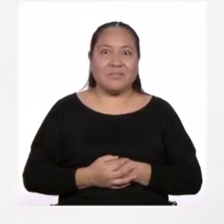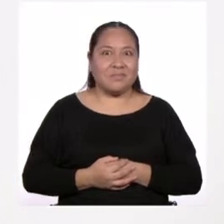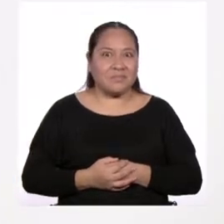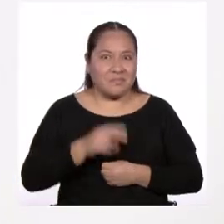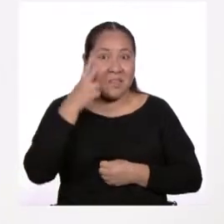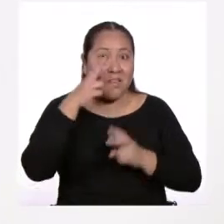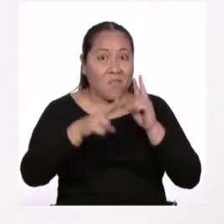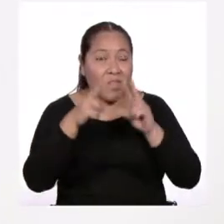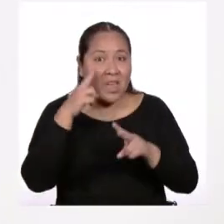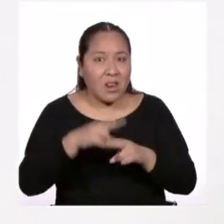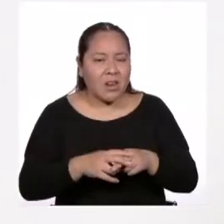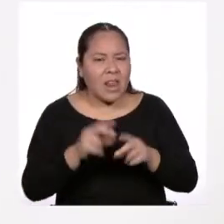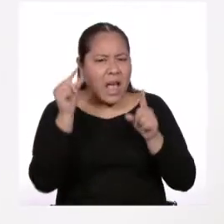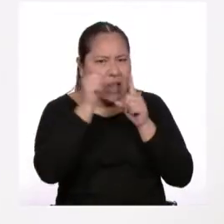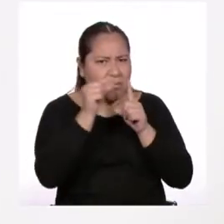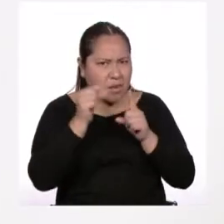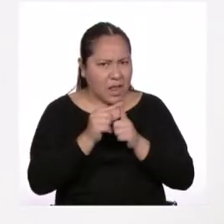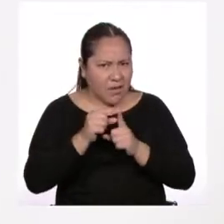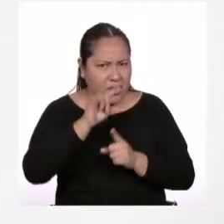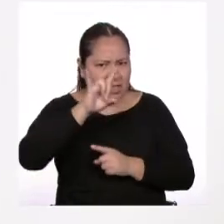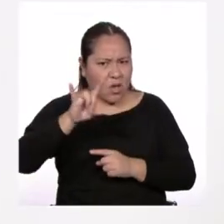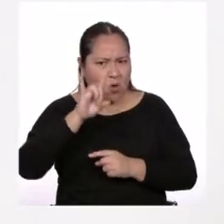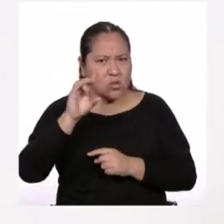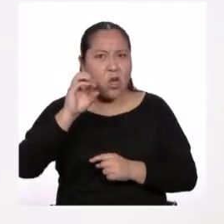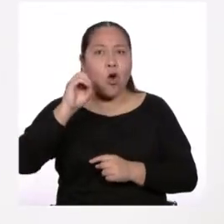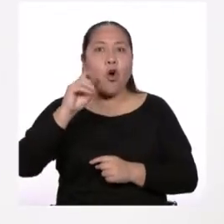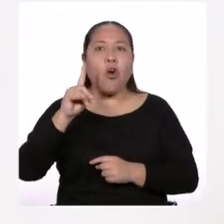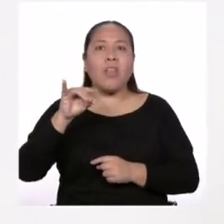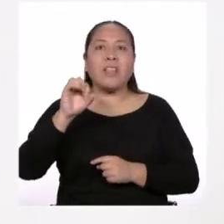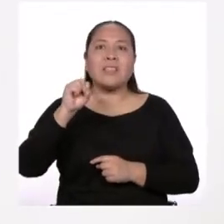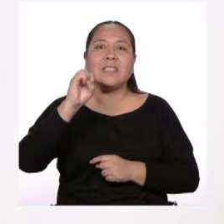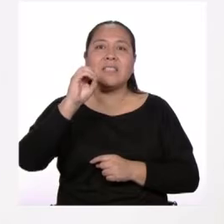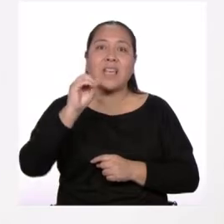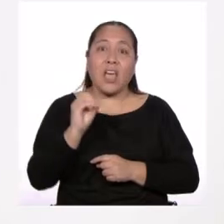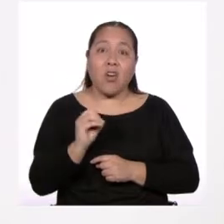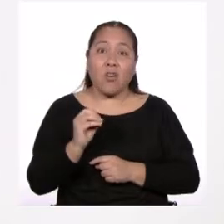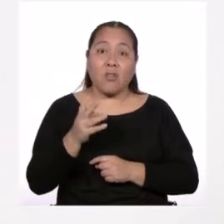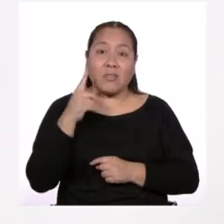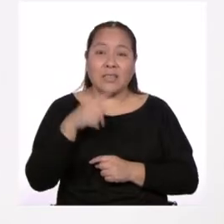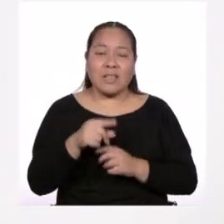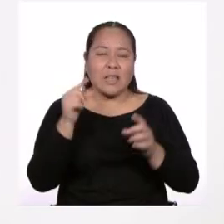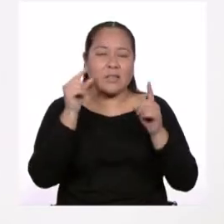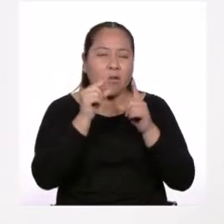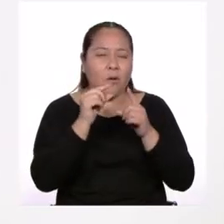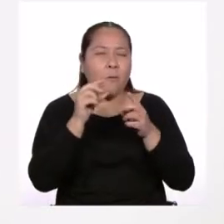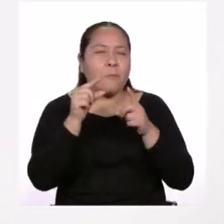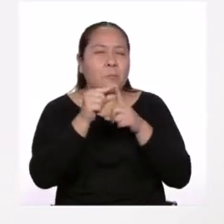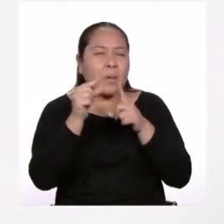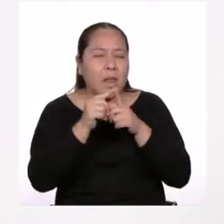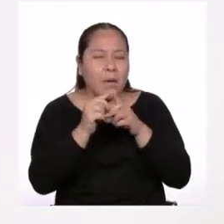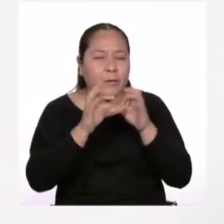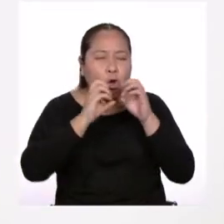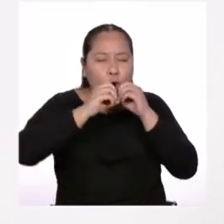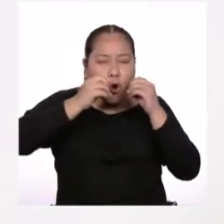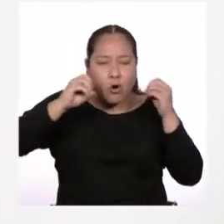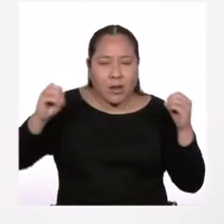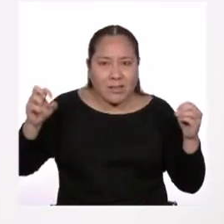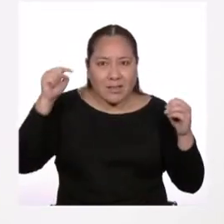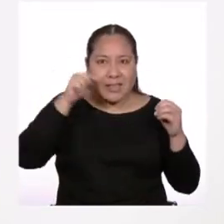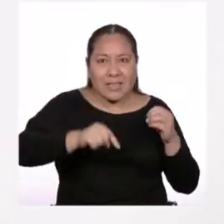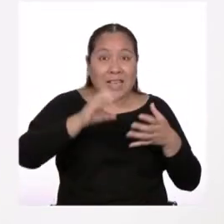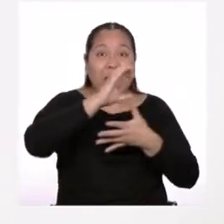¿Se fijaron en el lenguaje que usan en la Odisea? Esa manera tan particular de construir las oraciones es una de